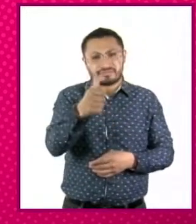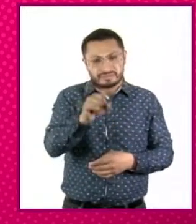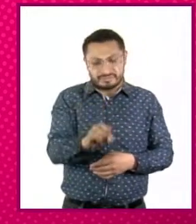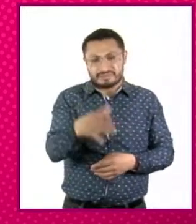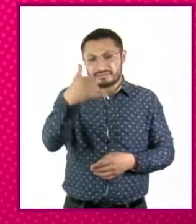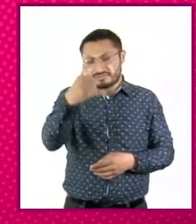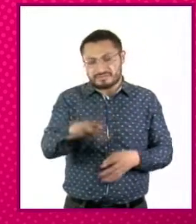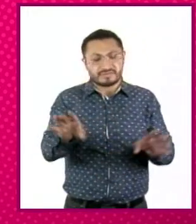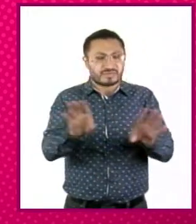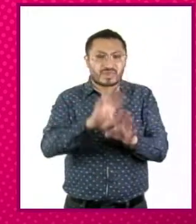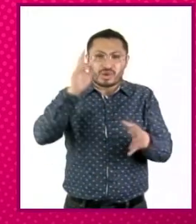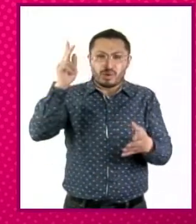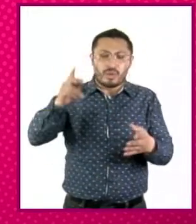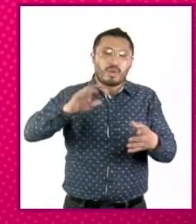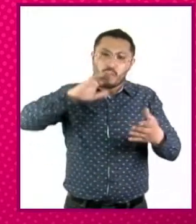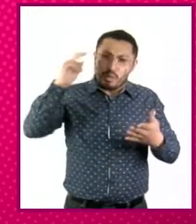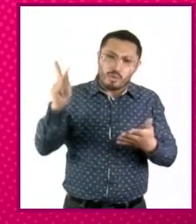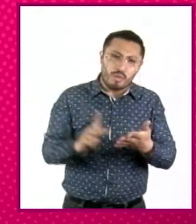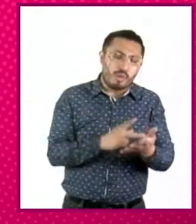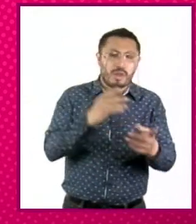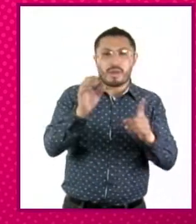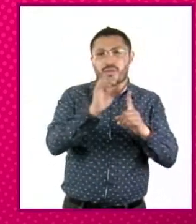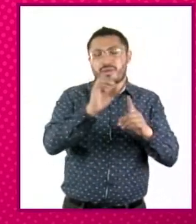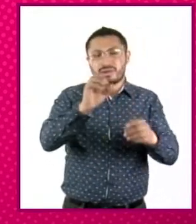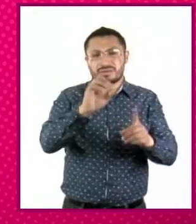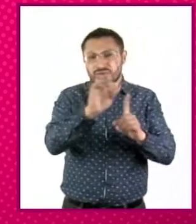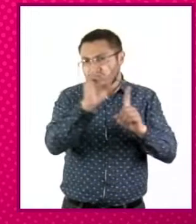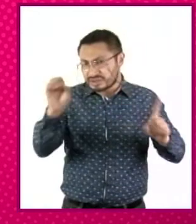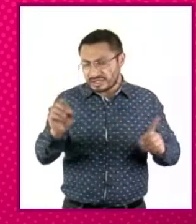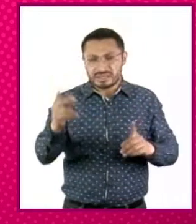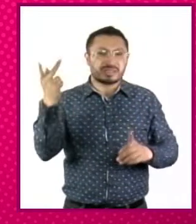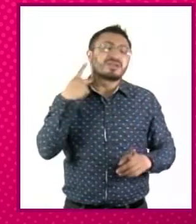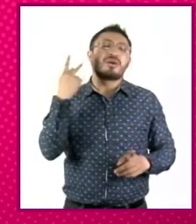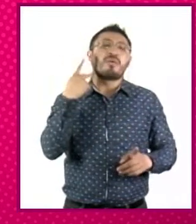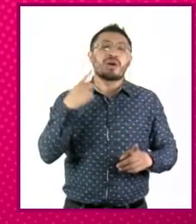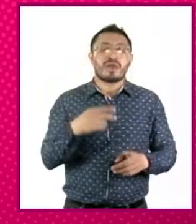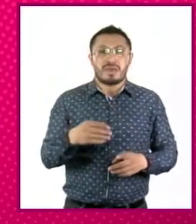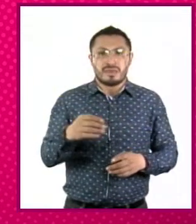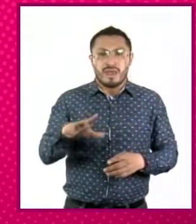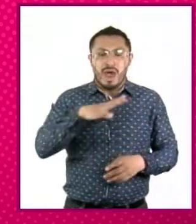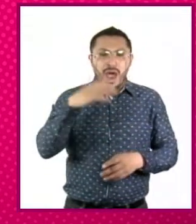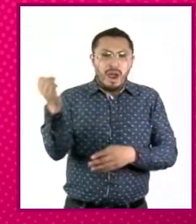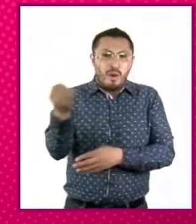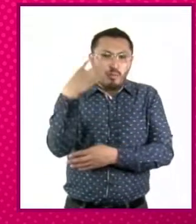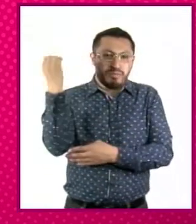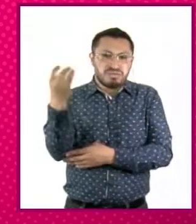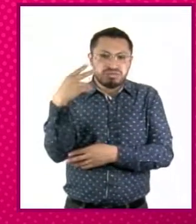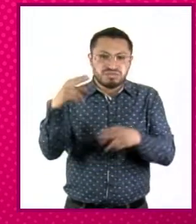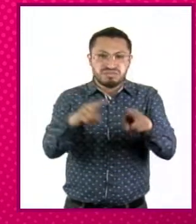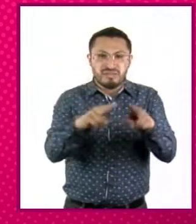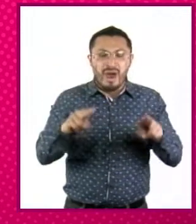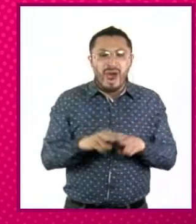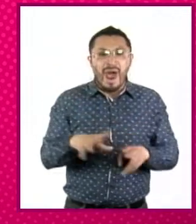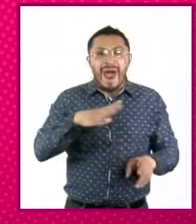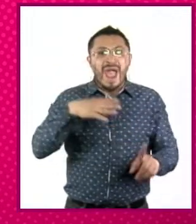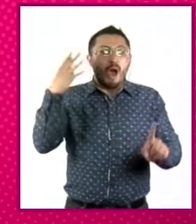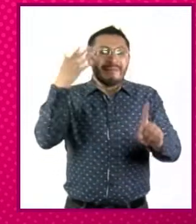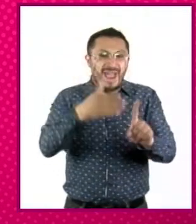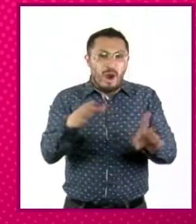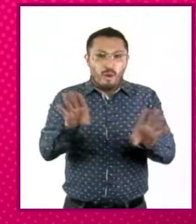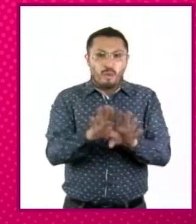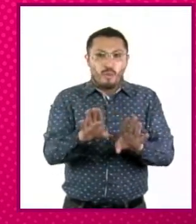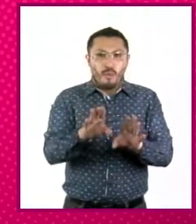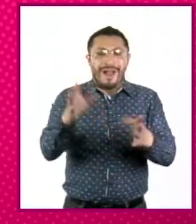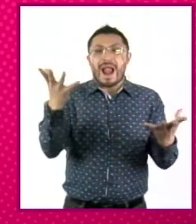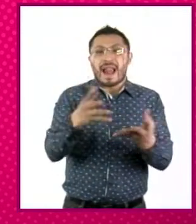organización del poder político pasa por la organización de la Asamblea Nacional Constituyente, que tiene como propósito darse una